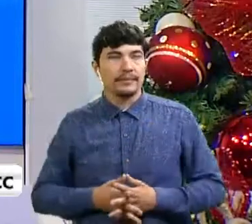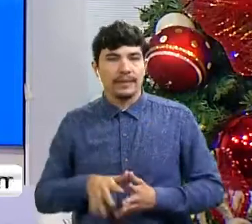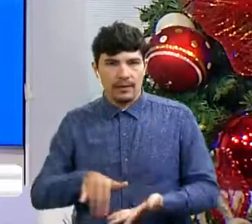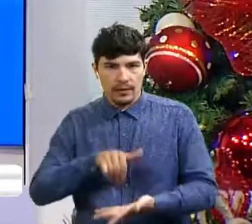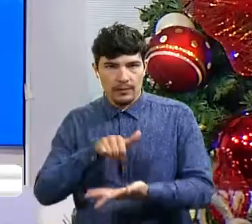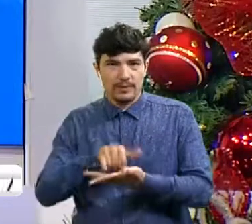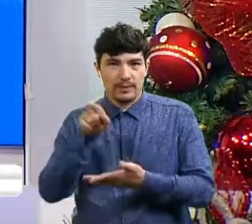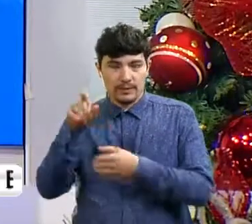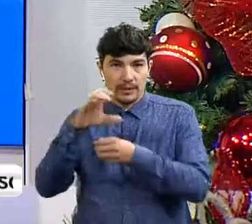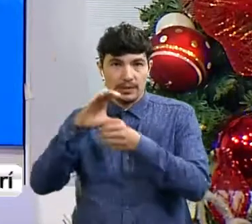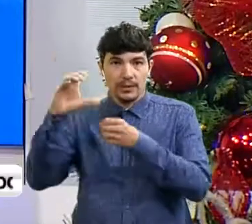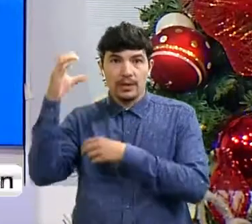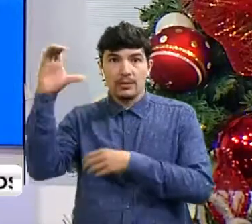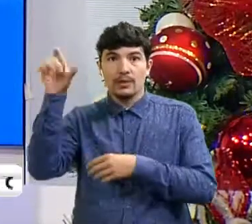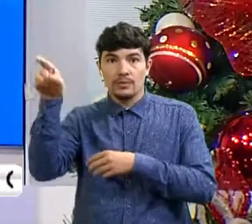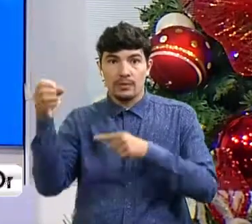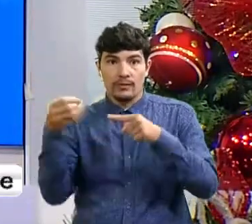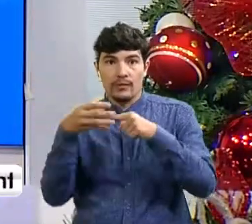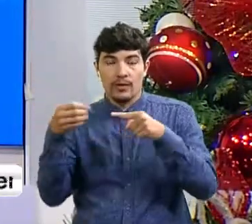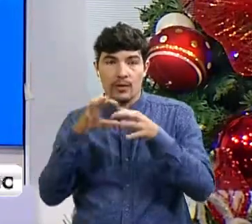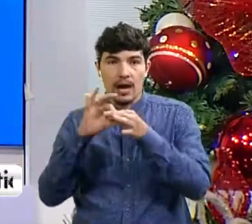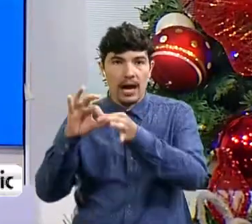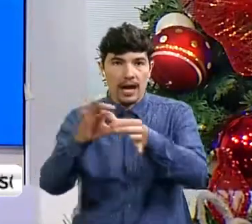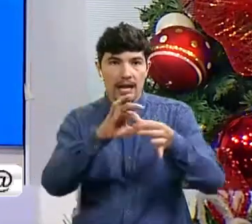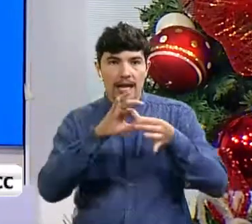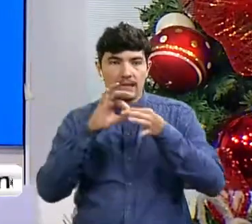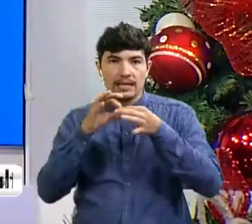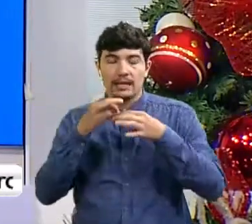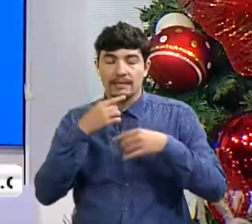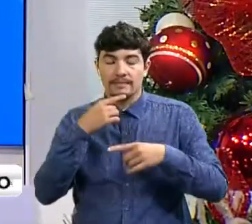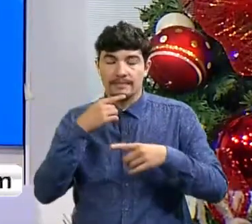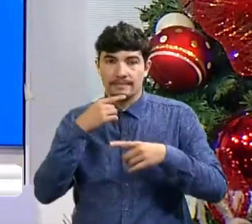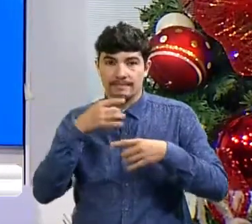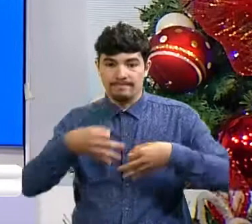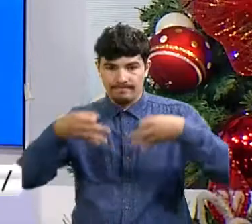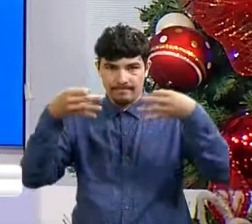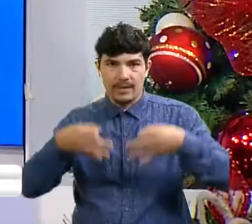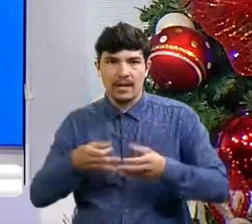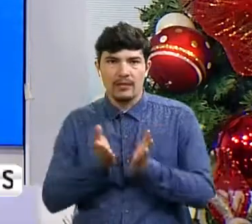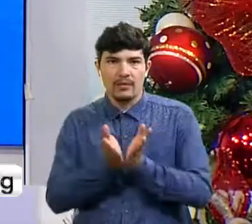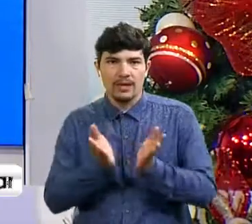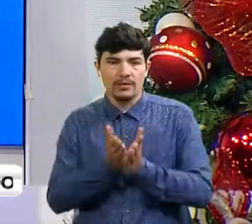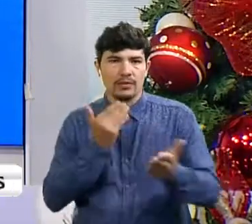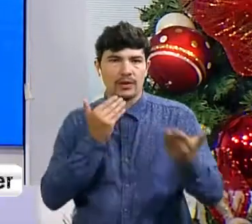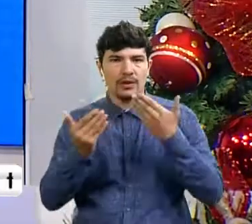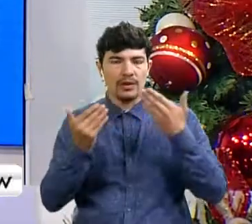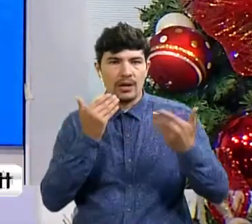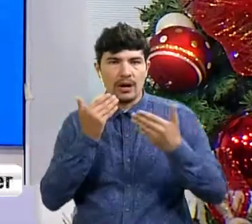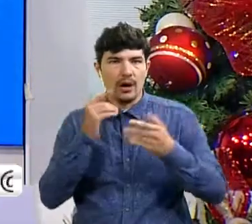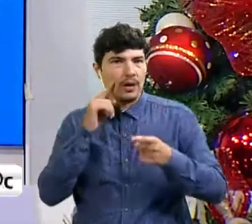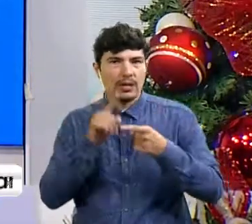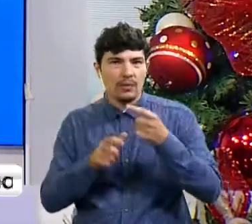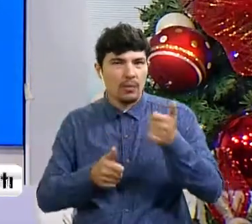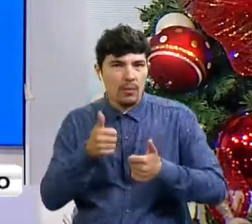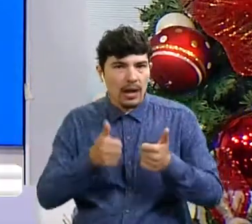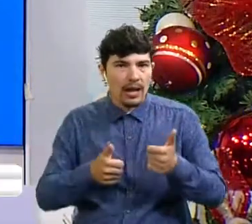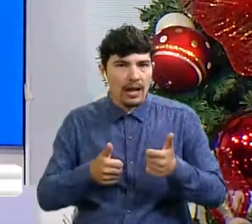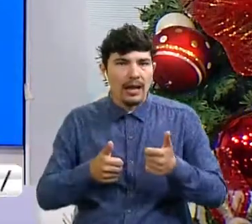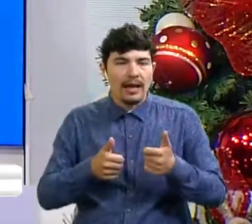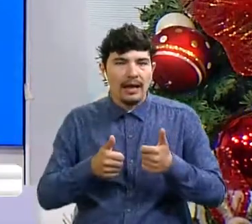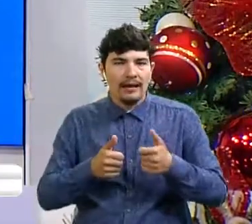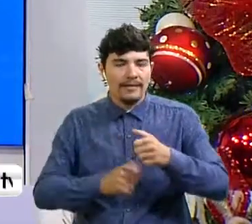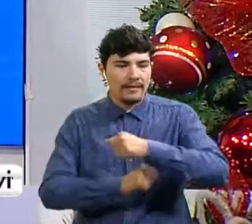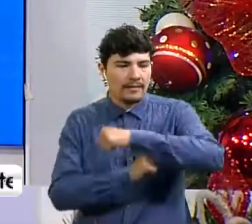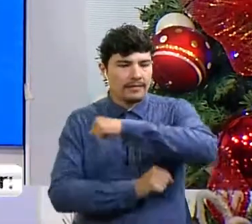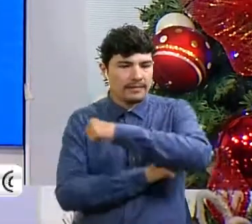Y en Cúcuta se lleva a cabo un foro Alianza Complejo de Educación Superior Rural en el Catatumbo. El objetivo es afianzar, fortalecer los mecanismos de